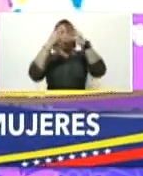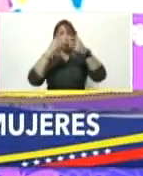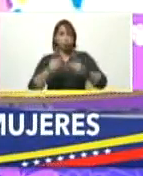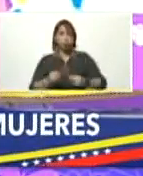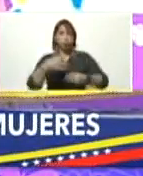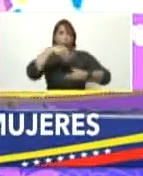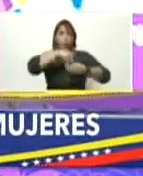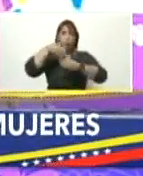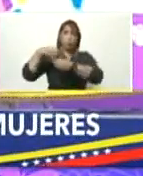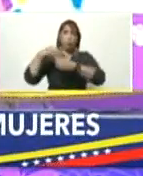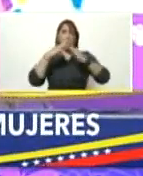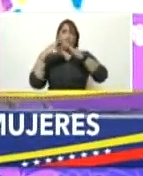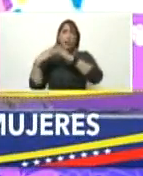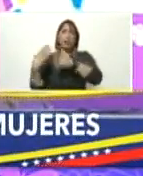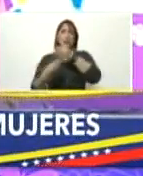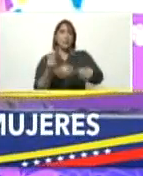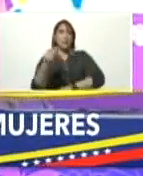hogar. Hay que hacer